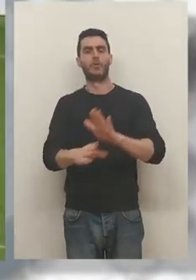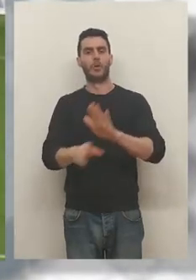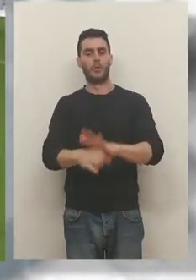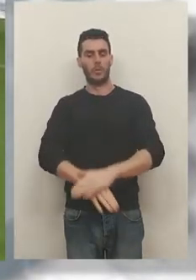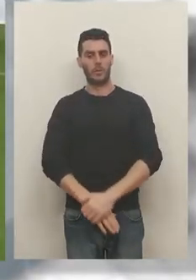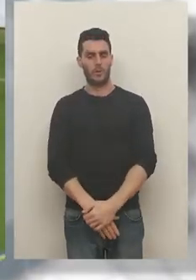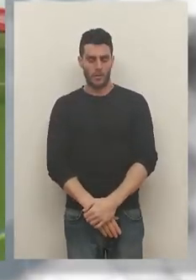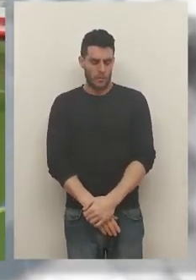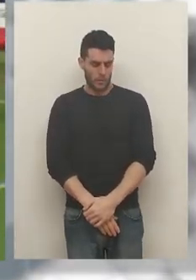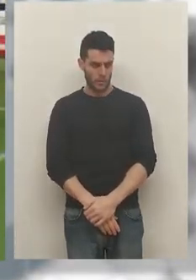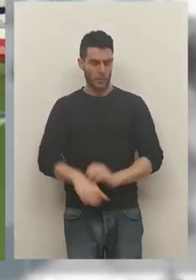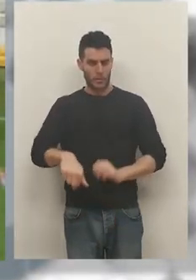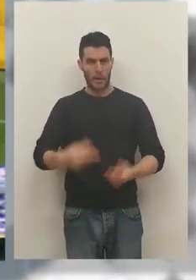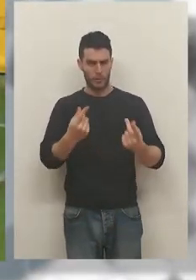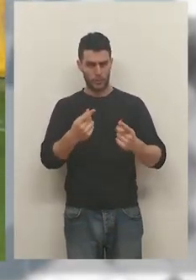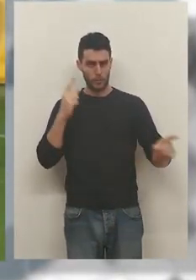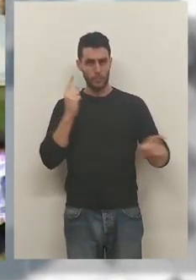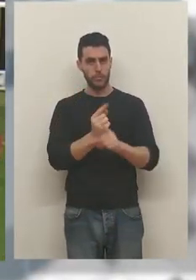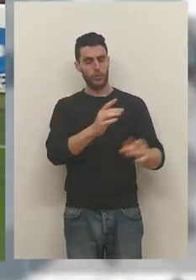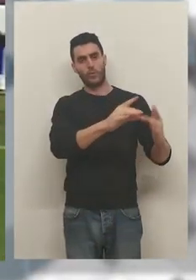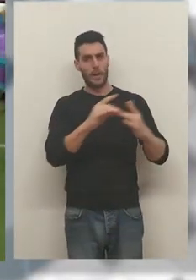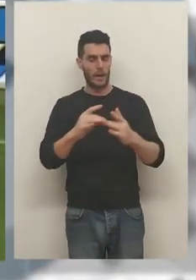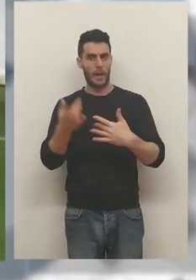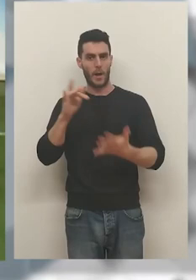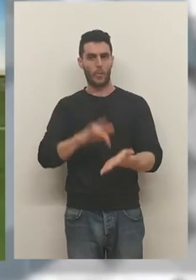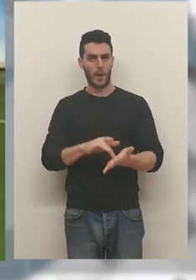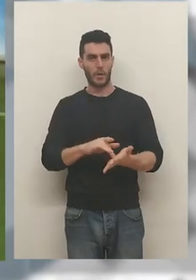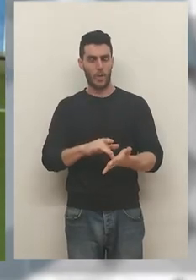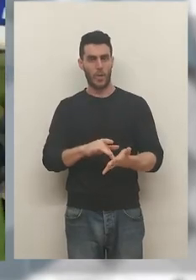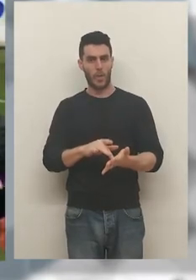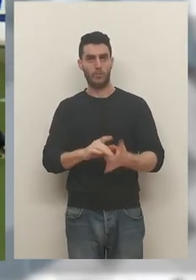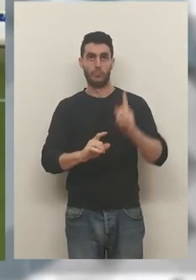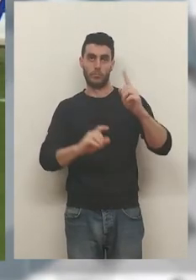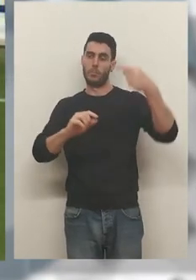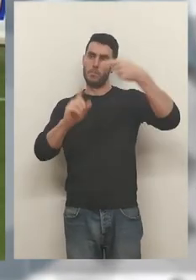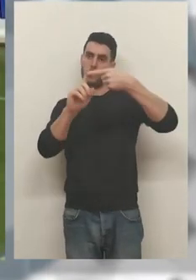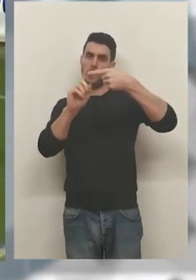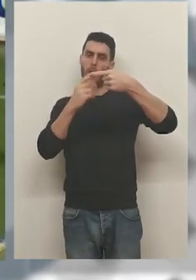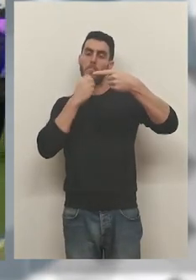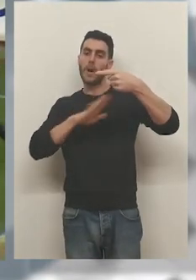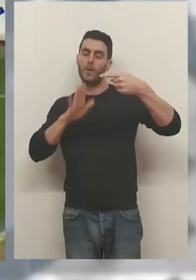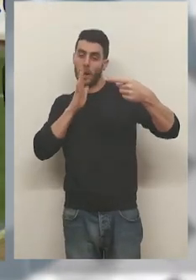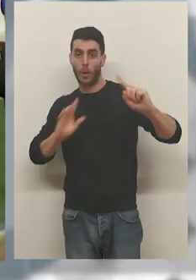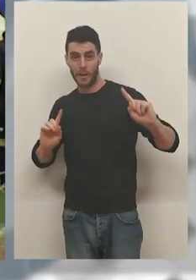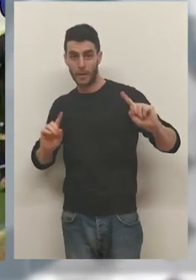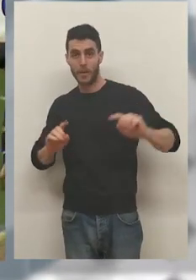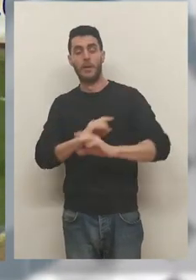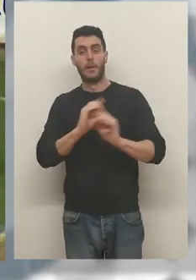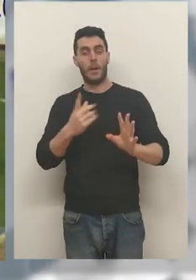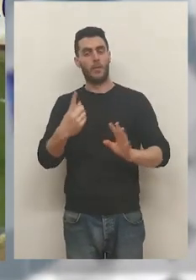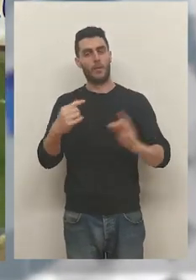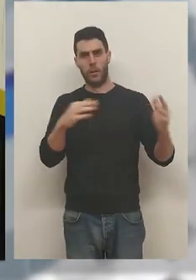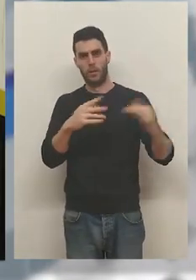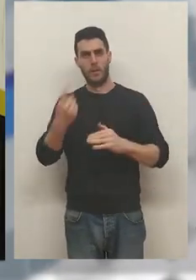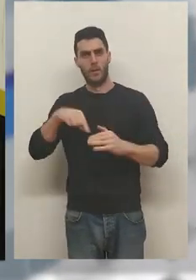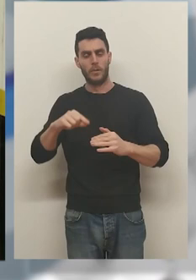empates consecutivos Bueno estamos en casa contra el líder y cuando uno va primero es porque es el mejor de momento Entonces está